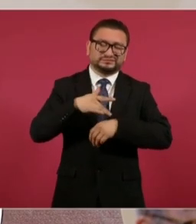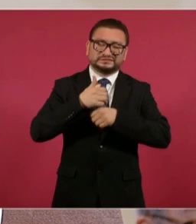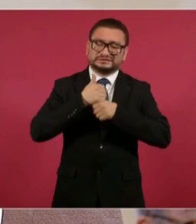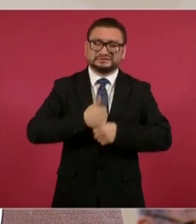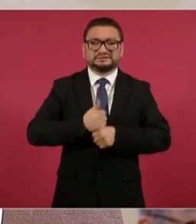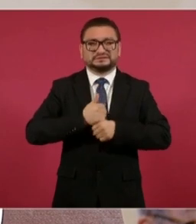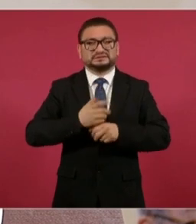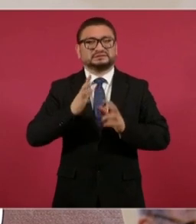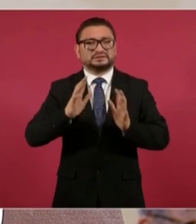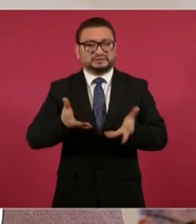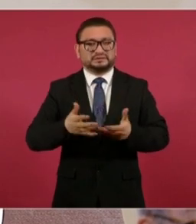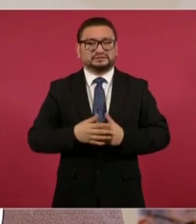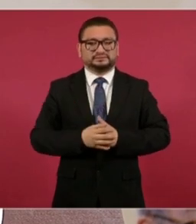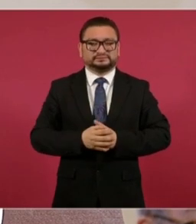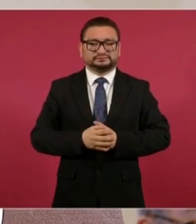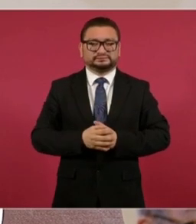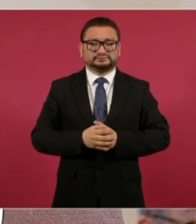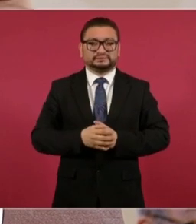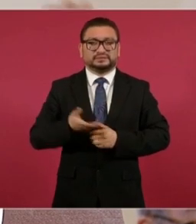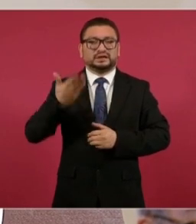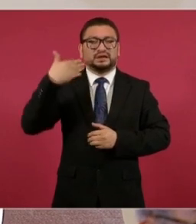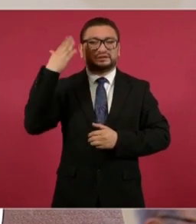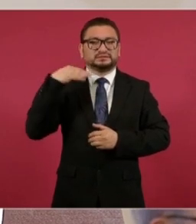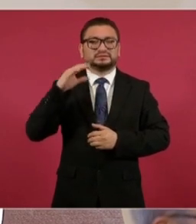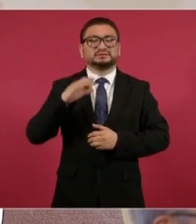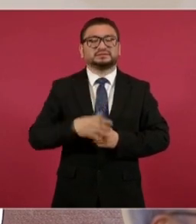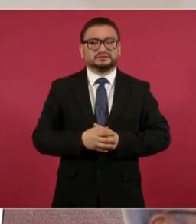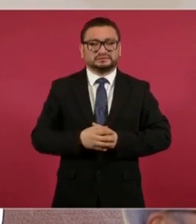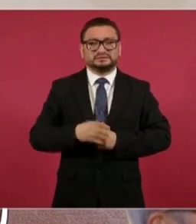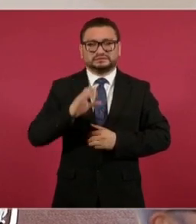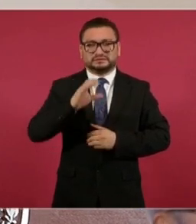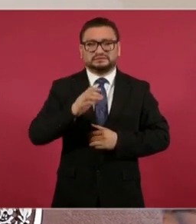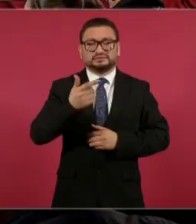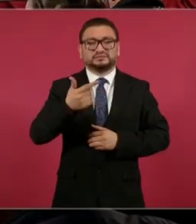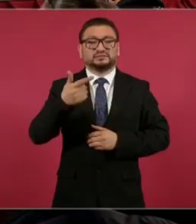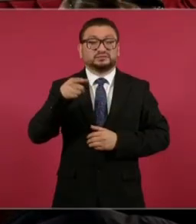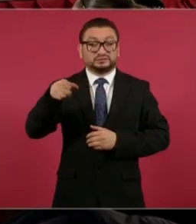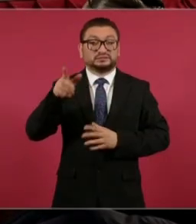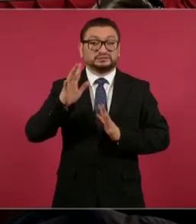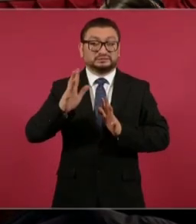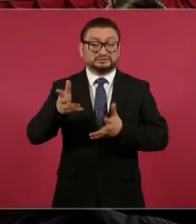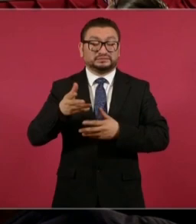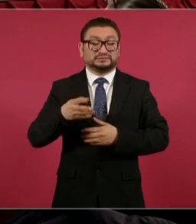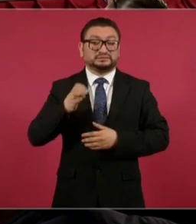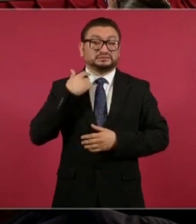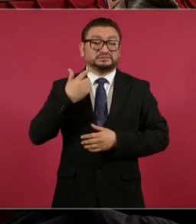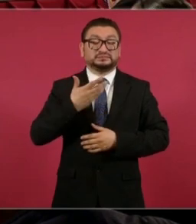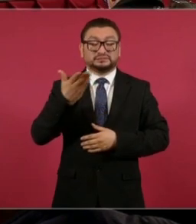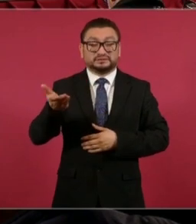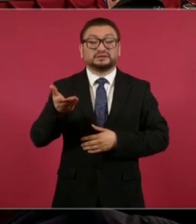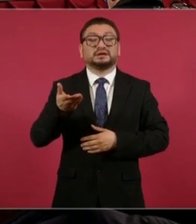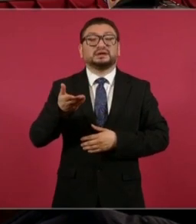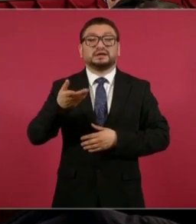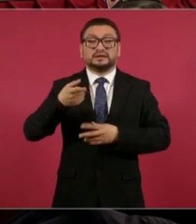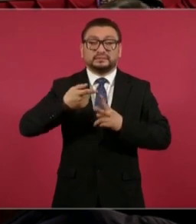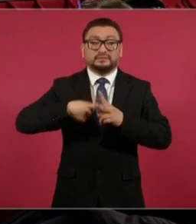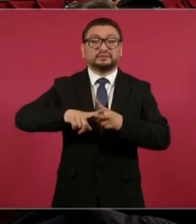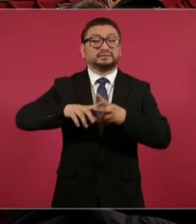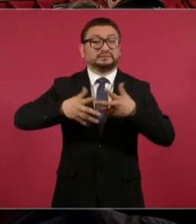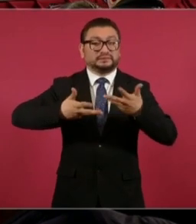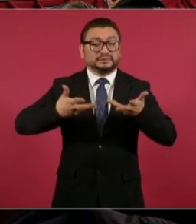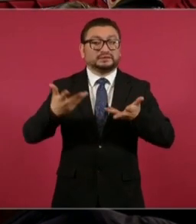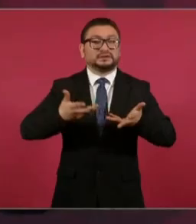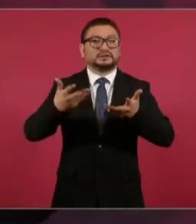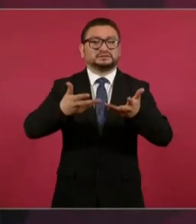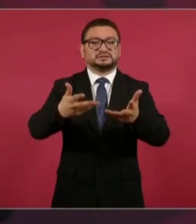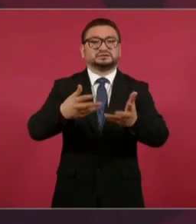padecimos ya con Salinas lo empezaron a aplicar